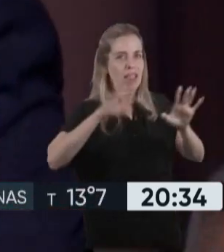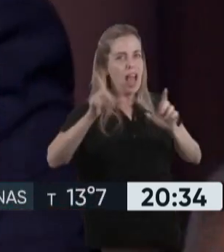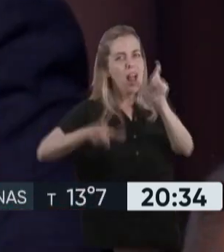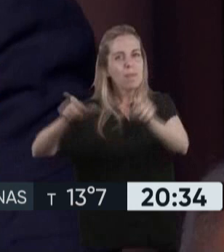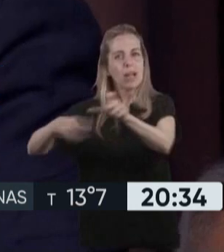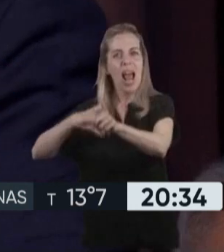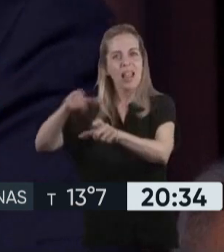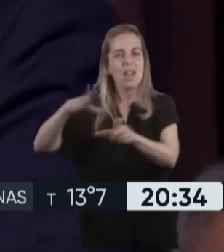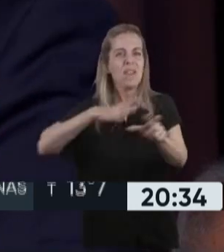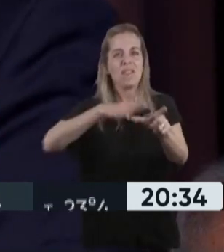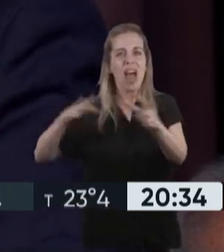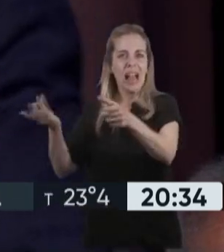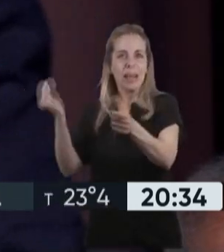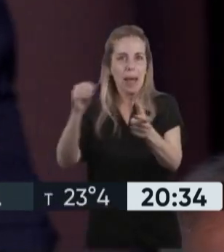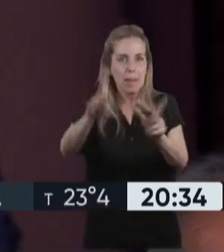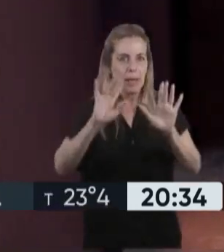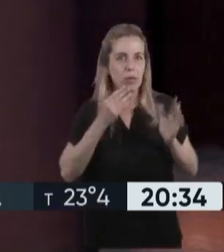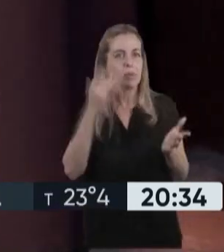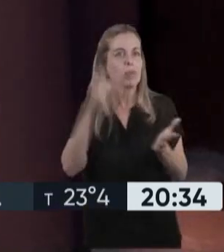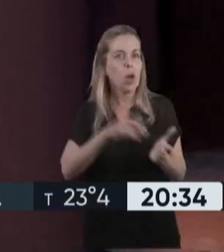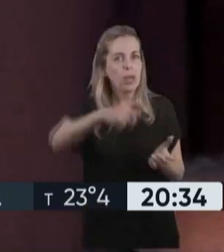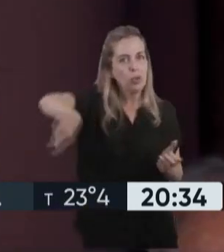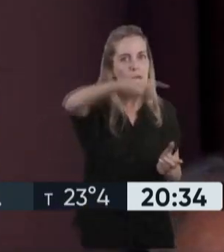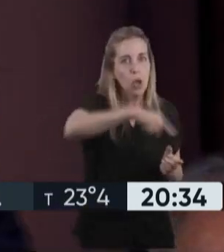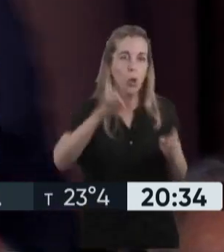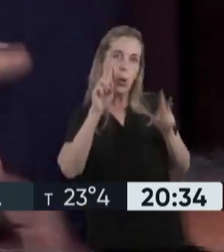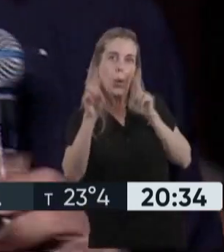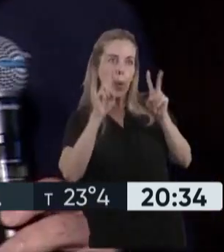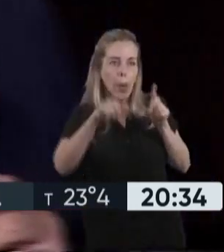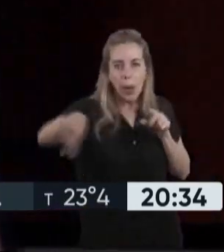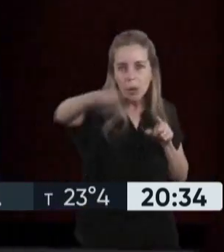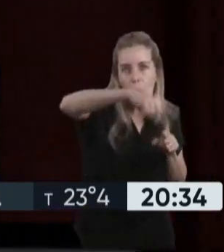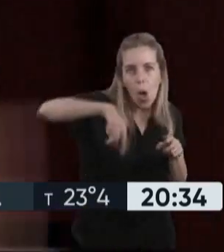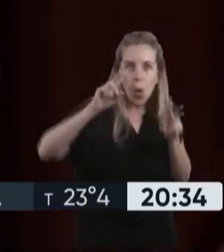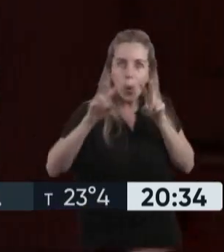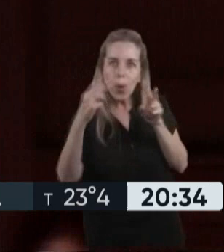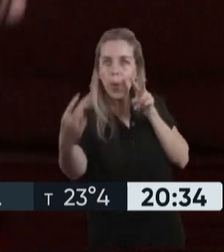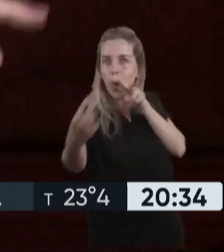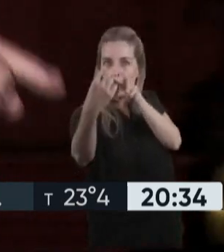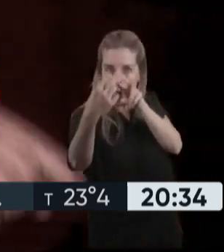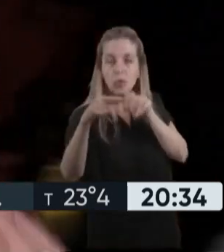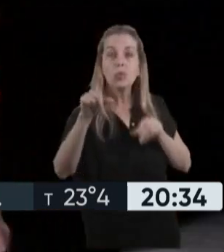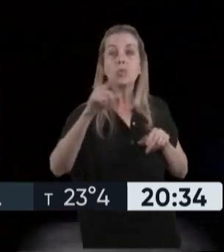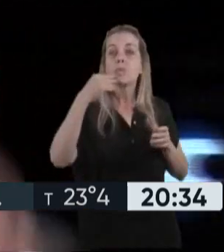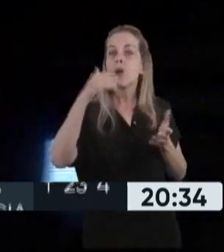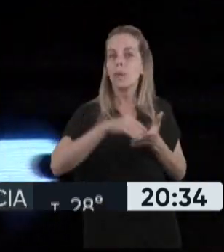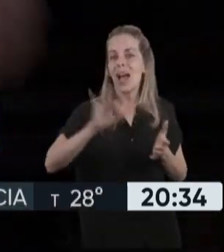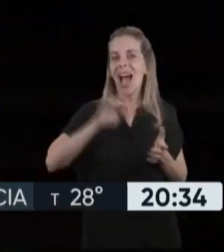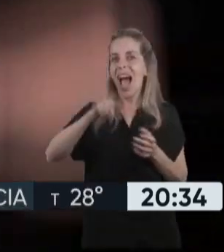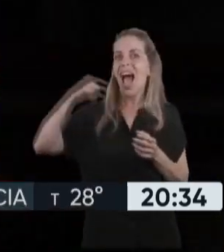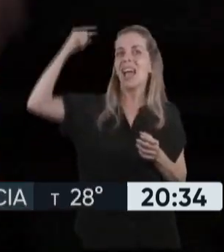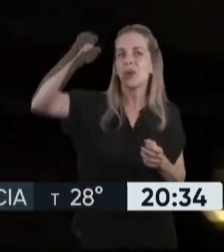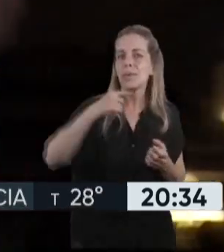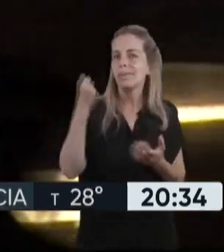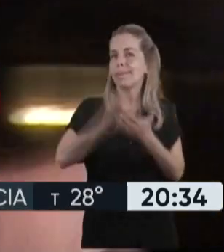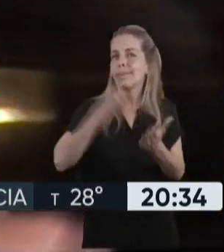argentinos. Yo les prometo, mirándolos a los ojos, que el año que viene haré todo